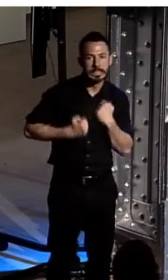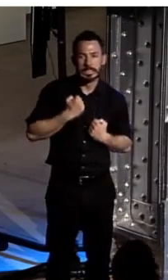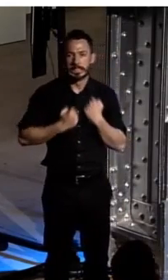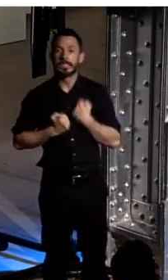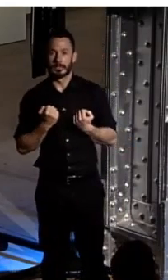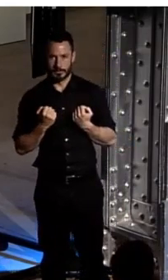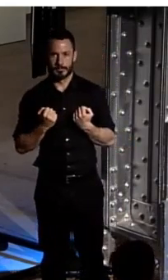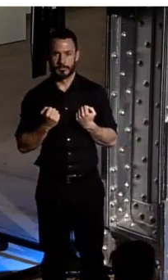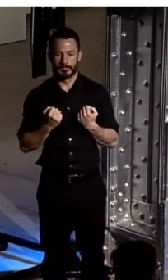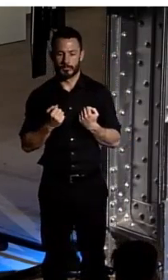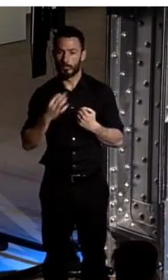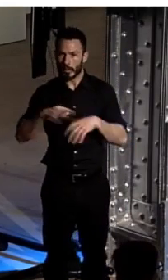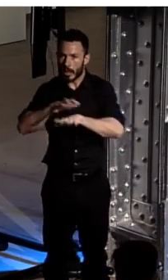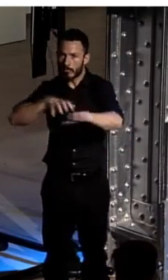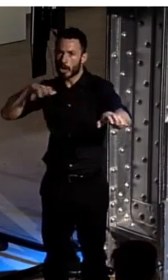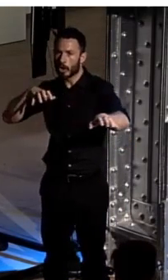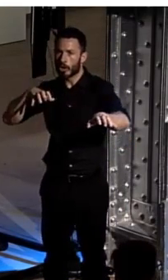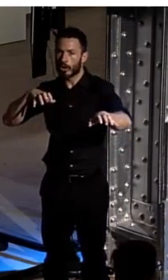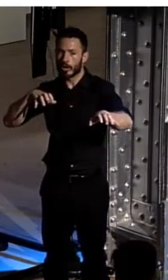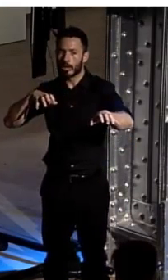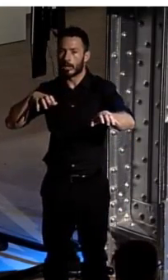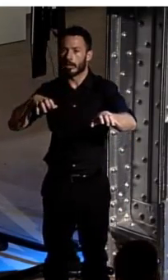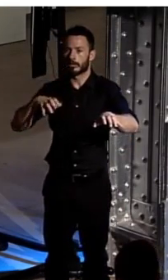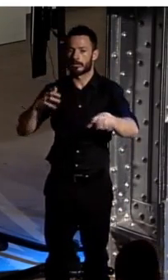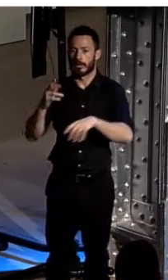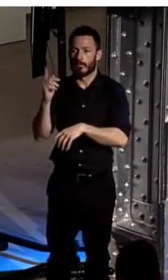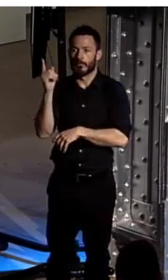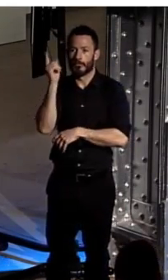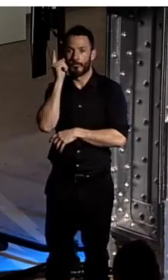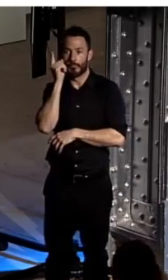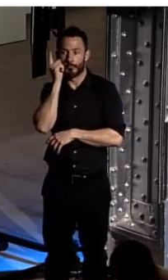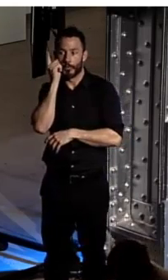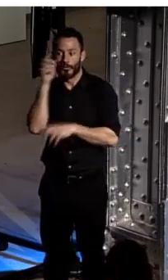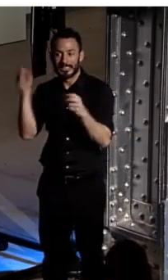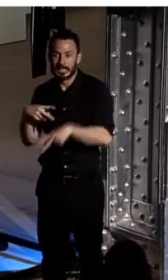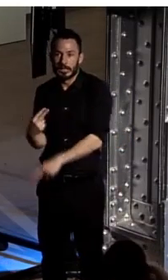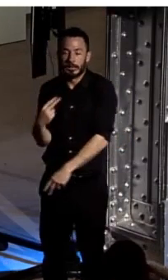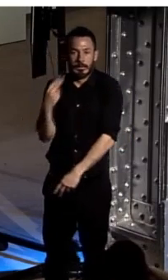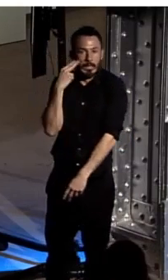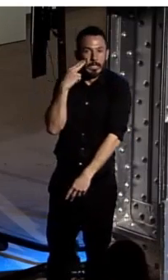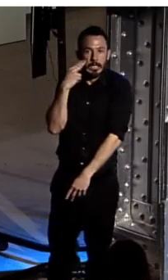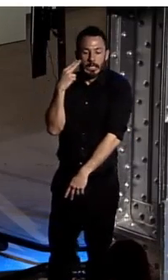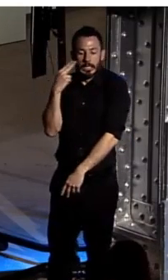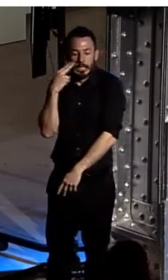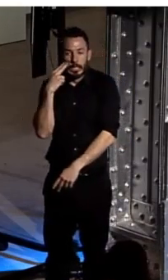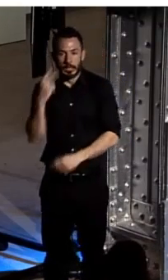la mayoría de vosotros probablemente tenéis nomofobia, que es la fobia a no tener el móvil a vuestro lado.